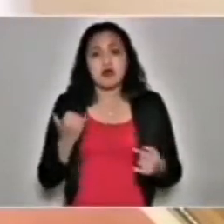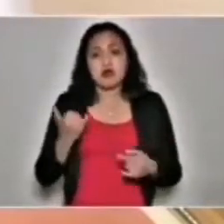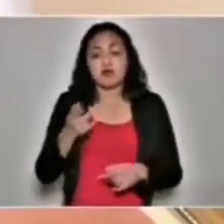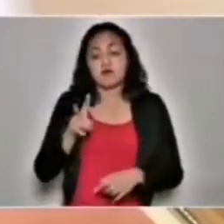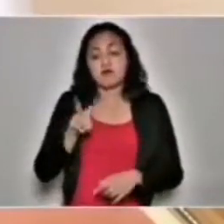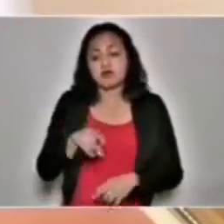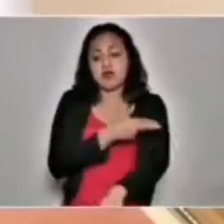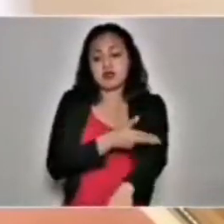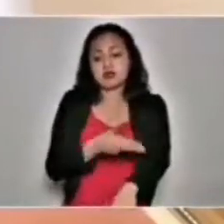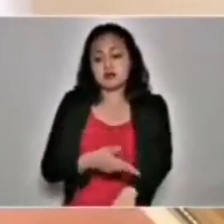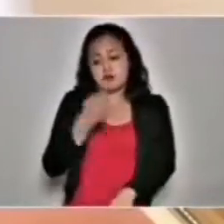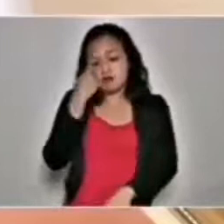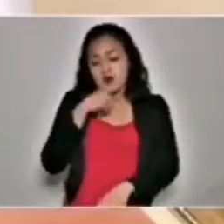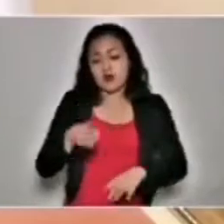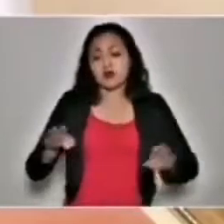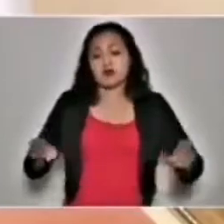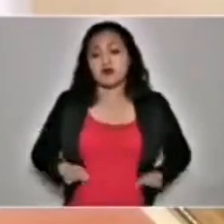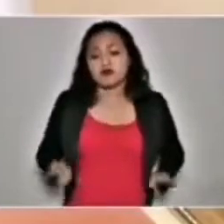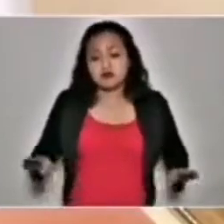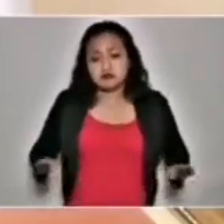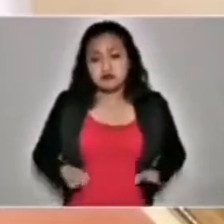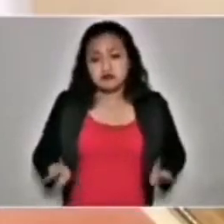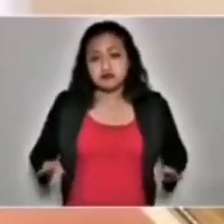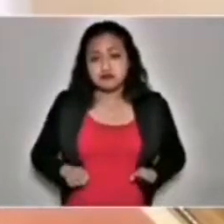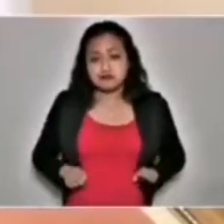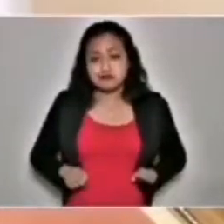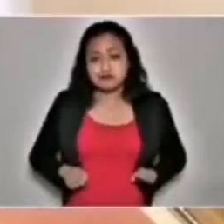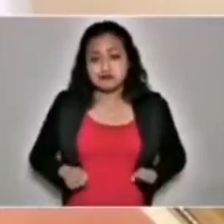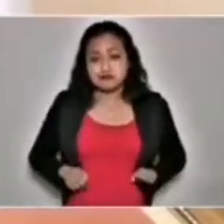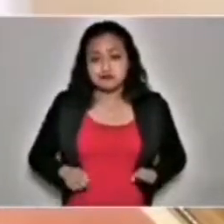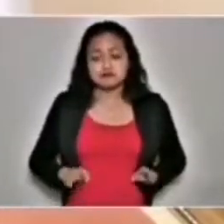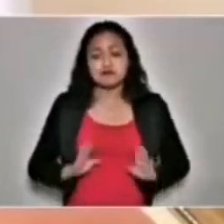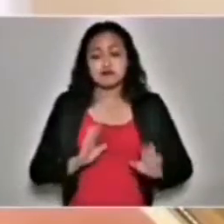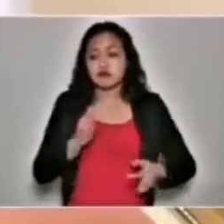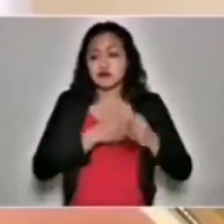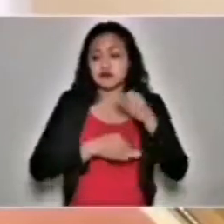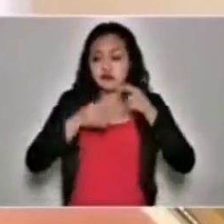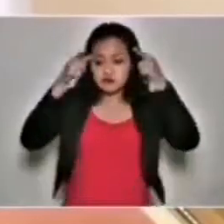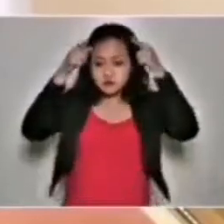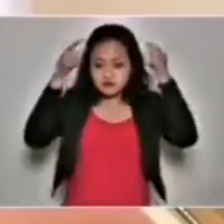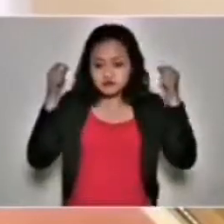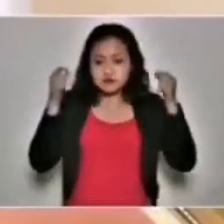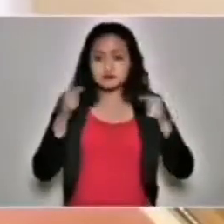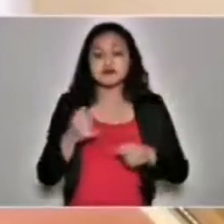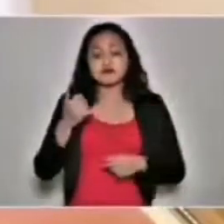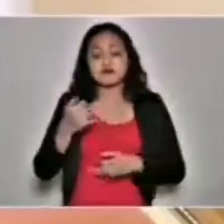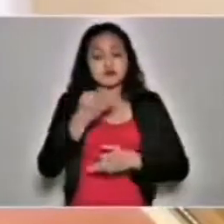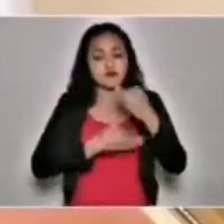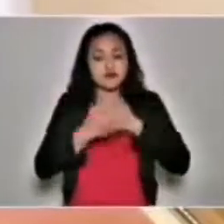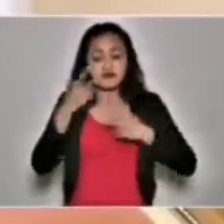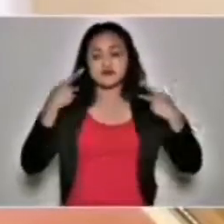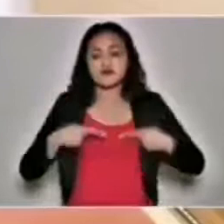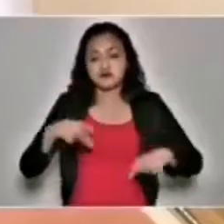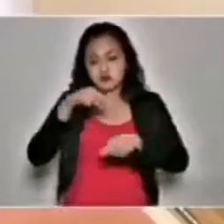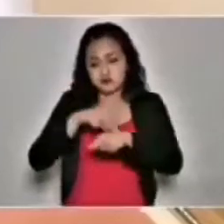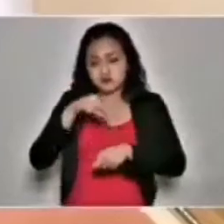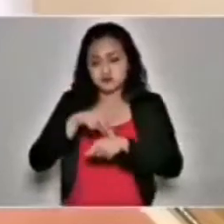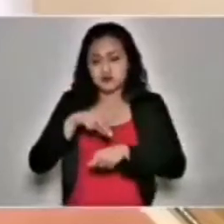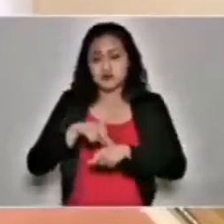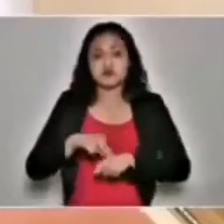la honestidad con la que se comportan todas las enfermeras y todo el personal